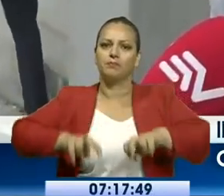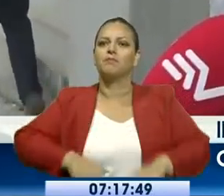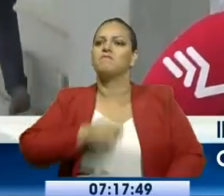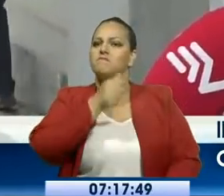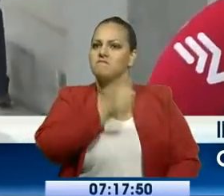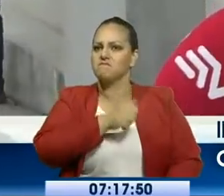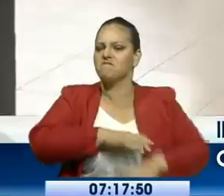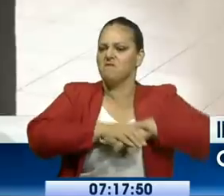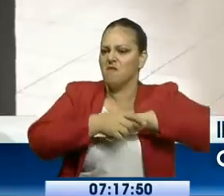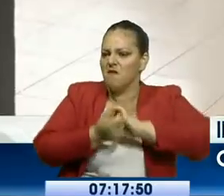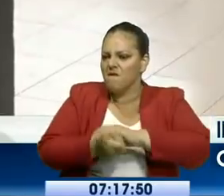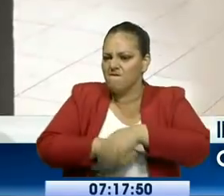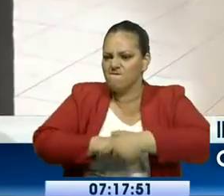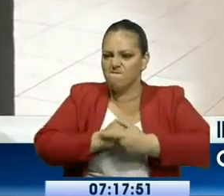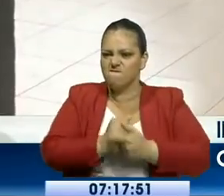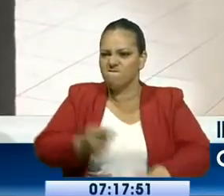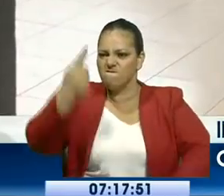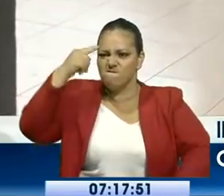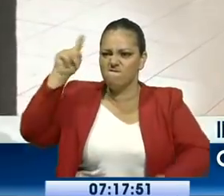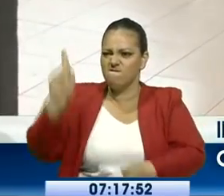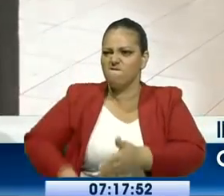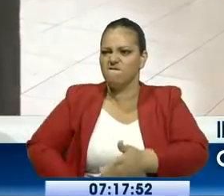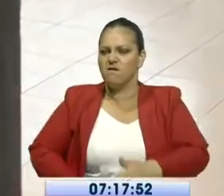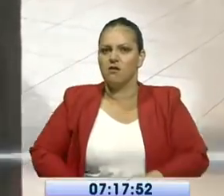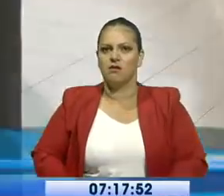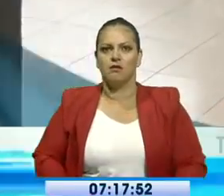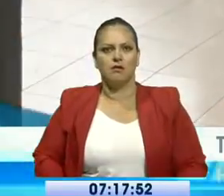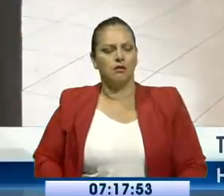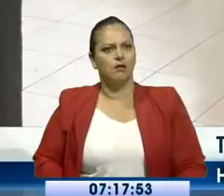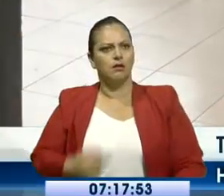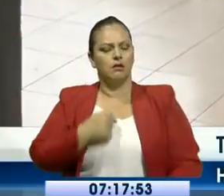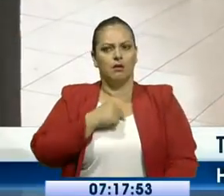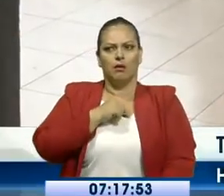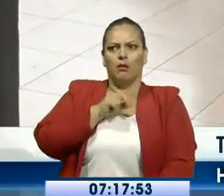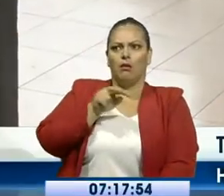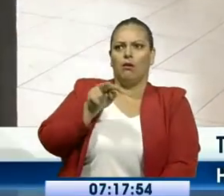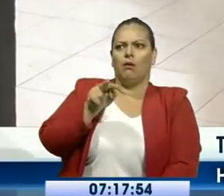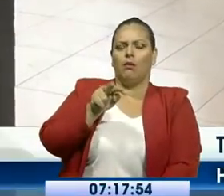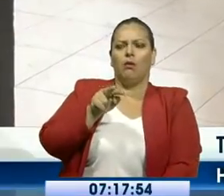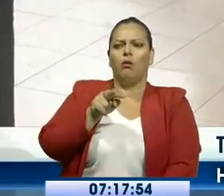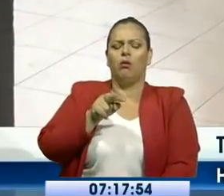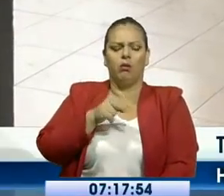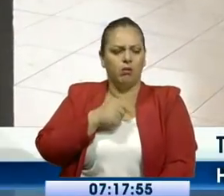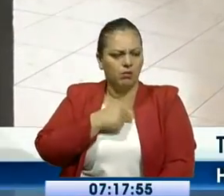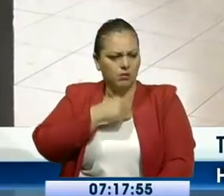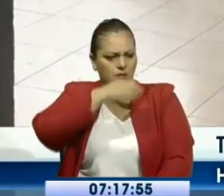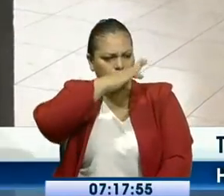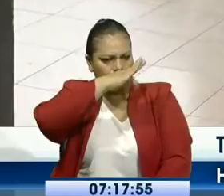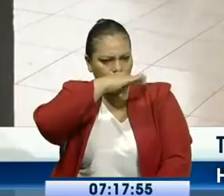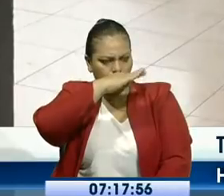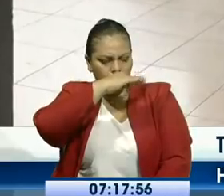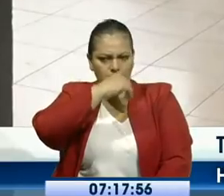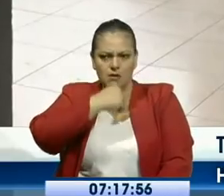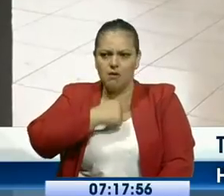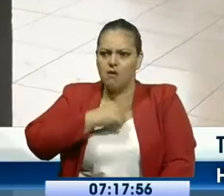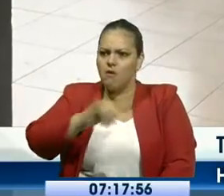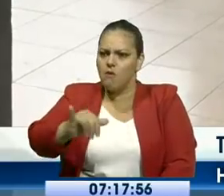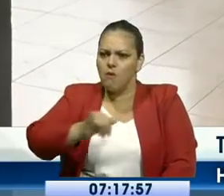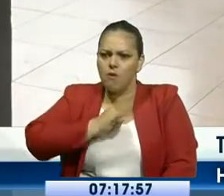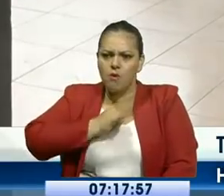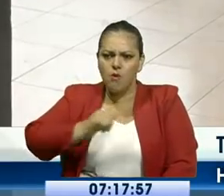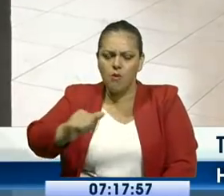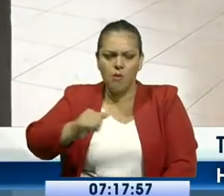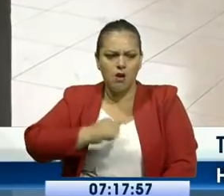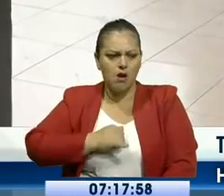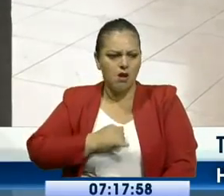existe un hecho delictivo. En realidad yo también soy agente de tránsito, pero de pronto no sé si yo hubiera podido hacer